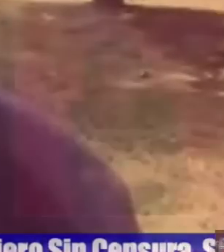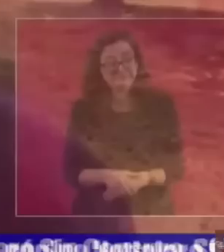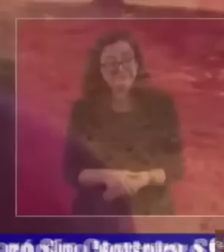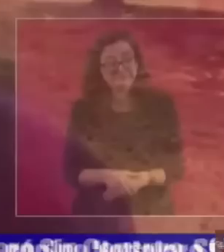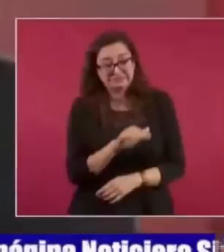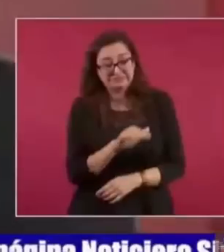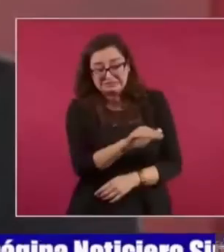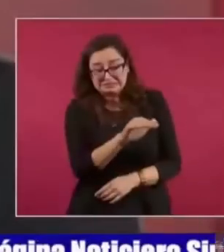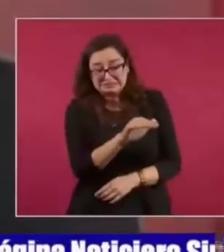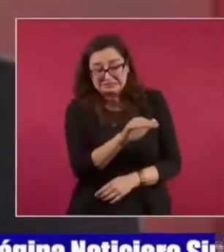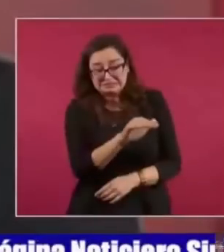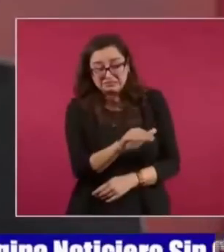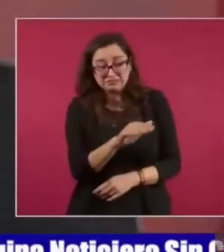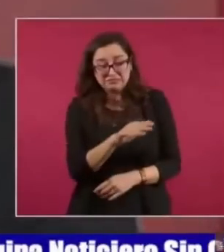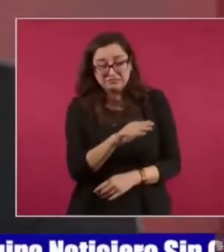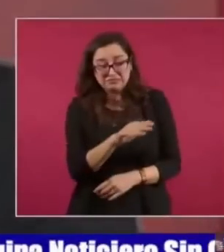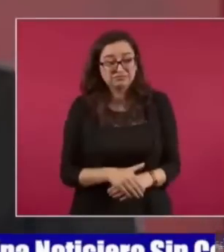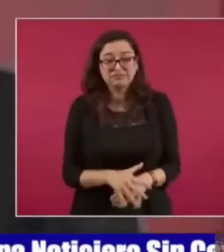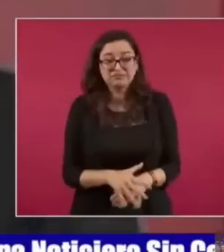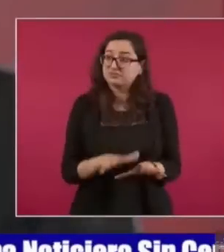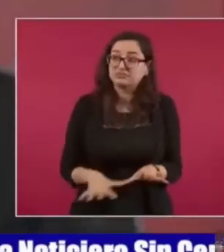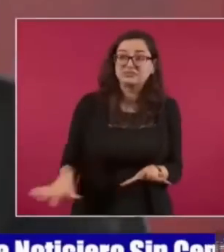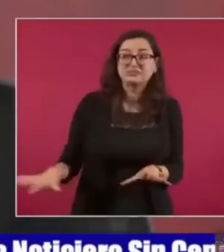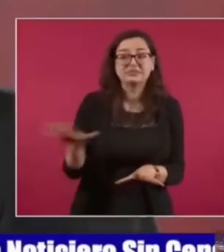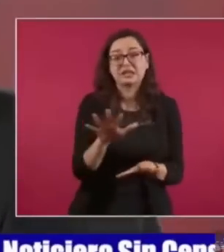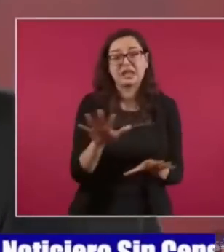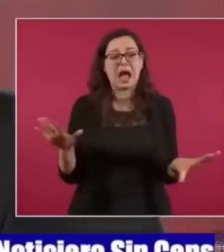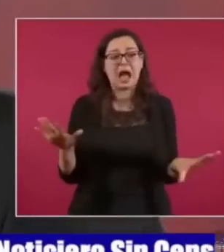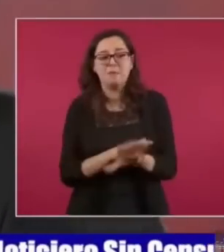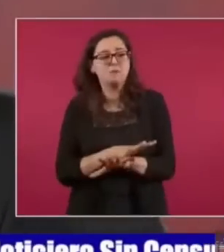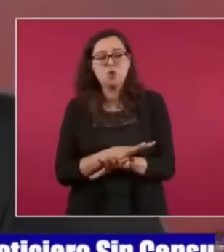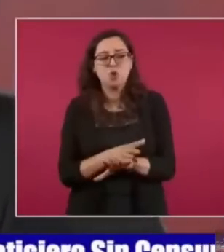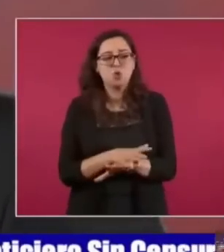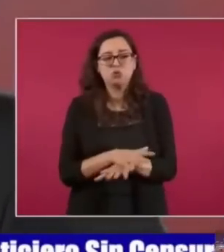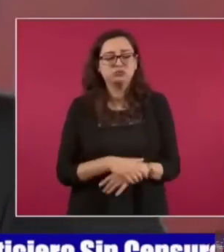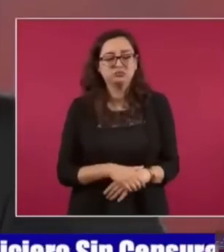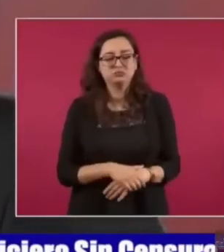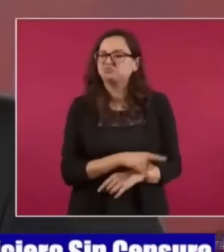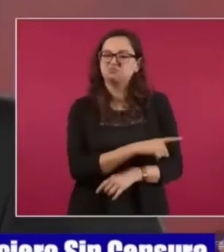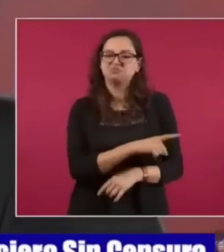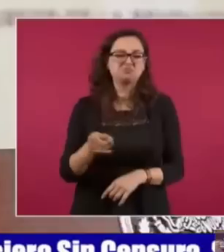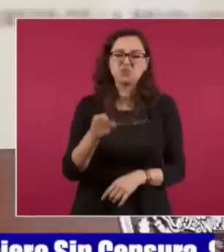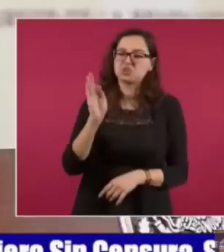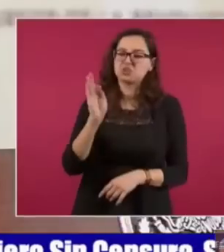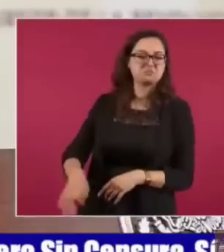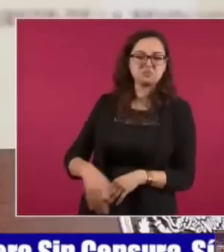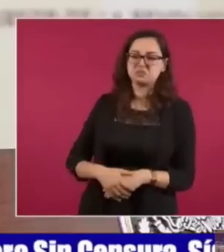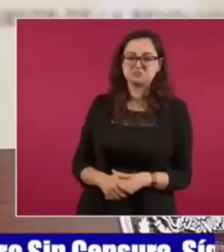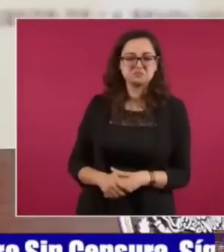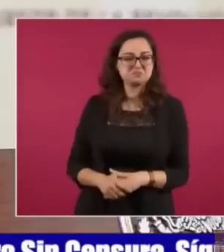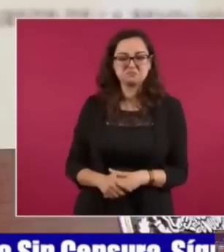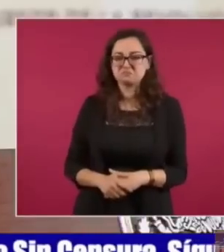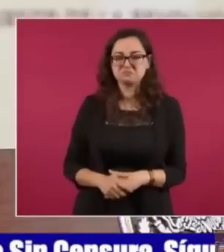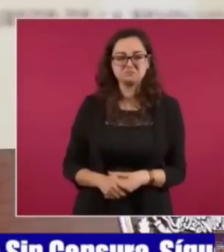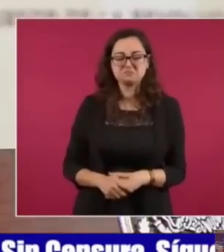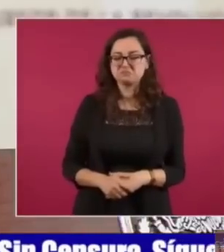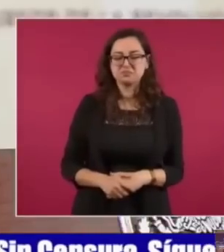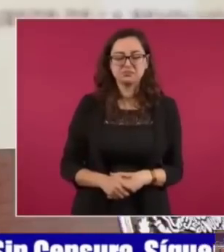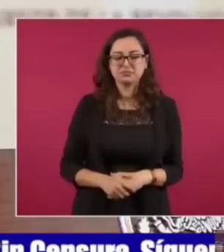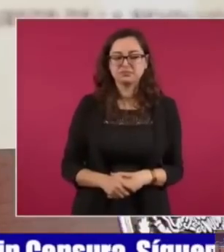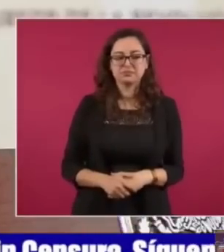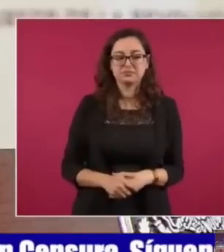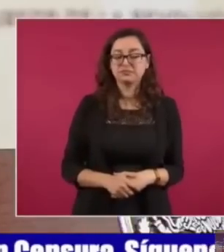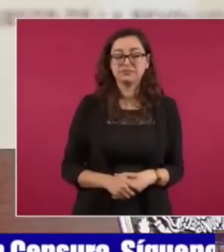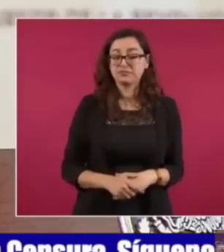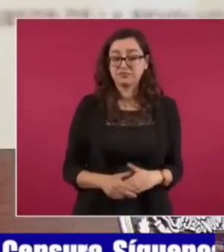eso, desacreditar la estatura moral del presidente López Obrador, quitarle el crédito como